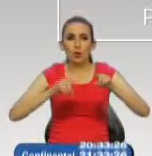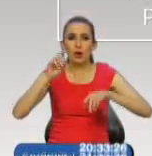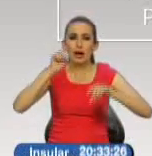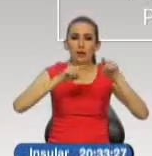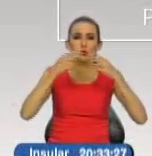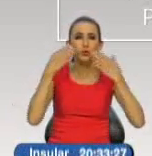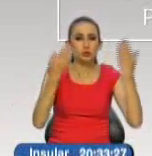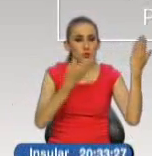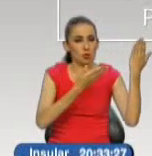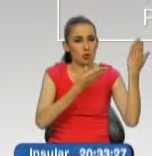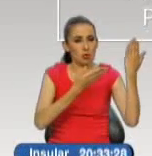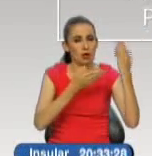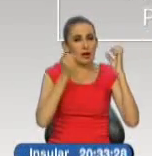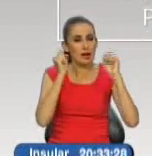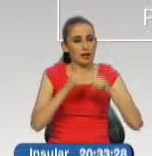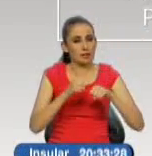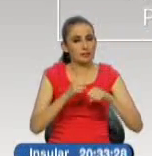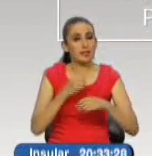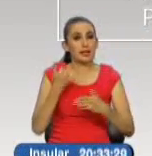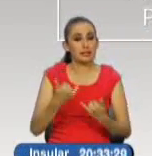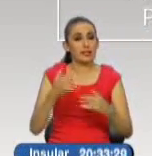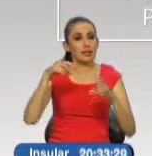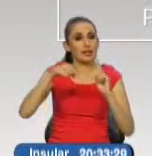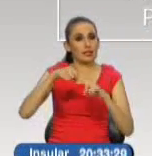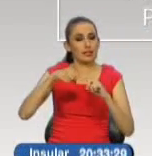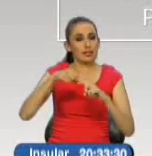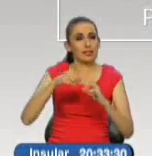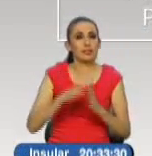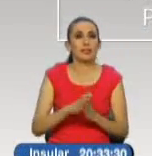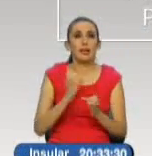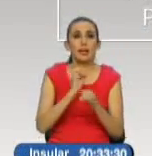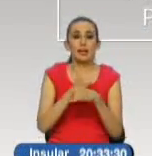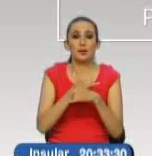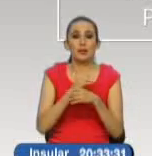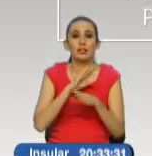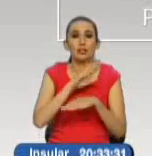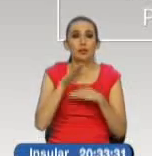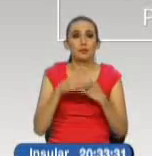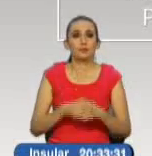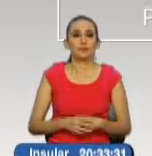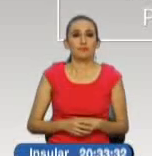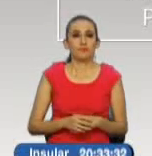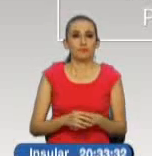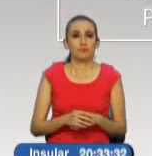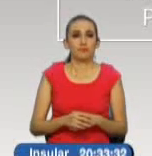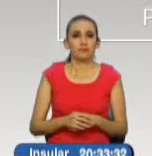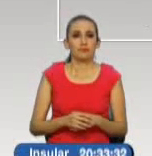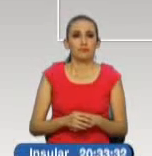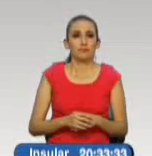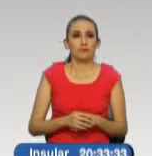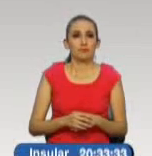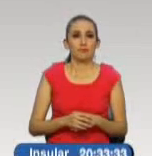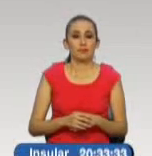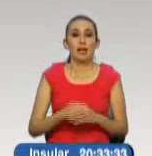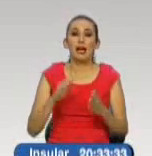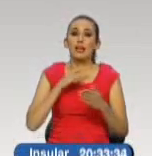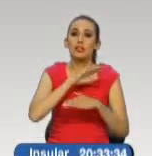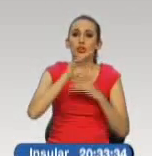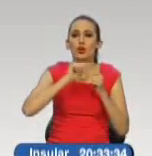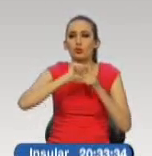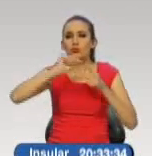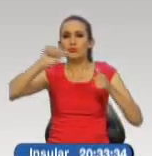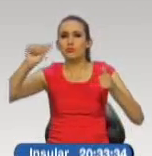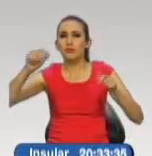Hydrozoom, Científicos Voladores, Young Engineers, Brinky, Kids Corner, Pensite en Cumbayá,